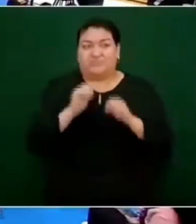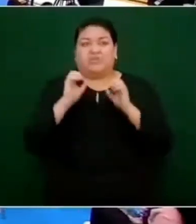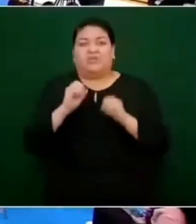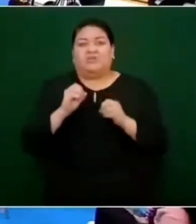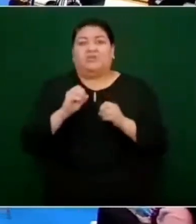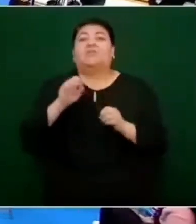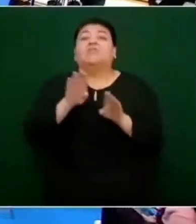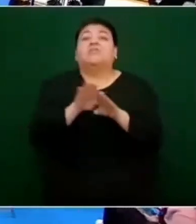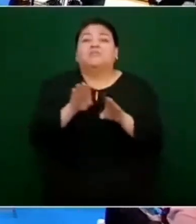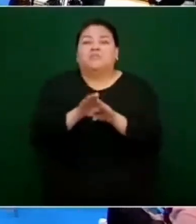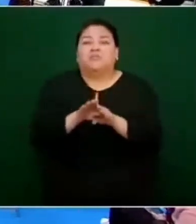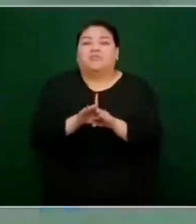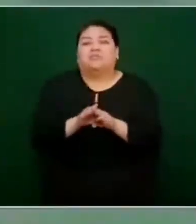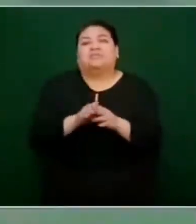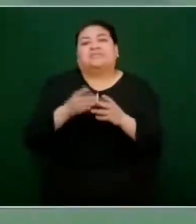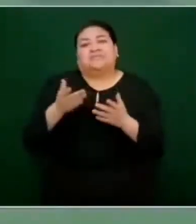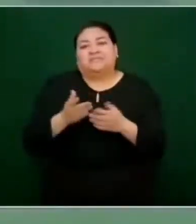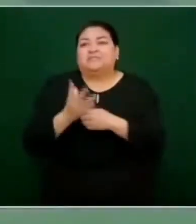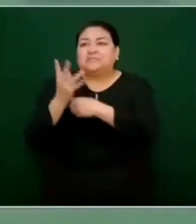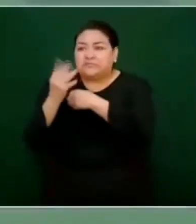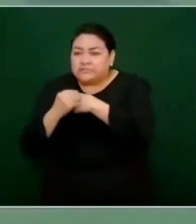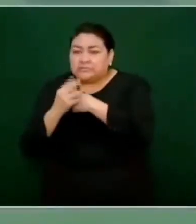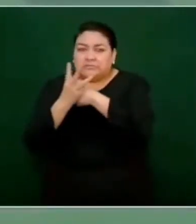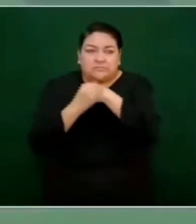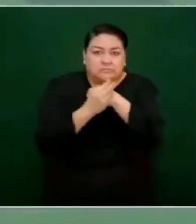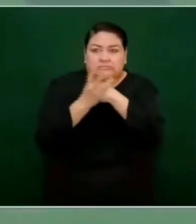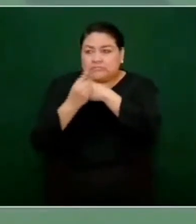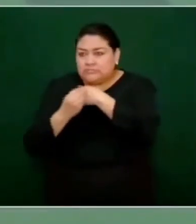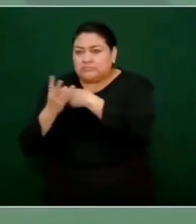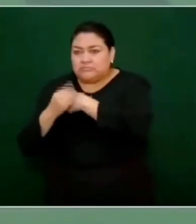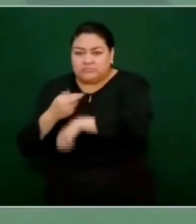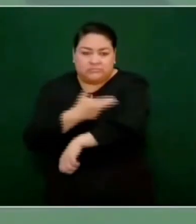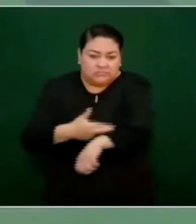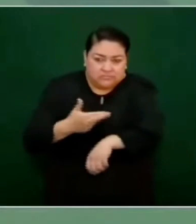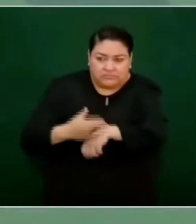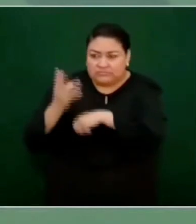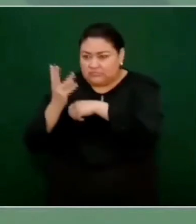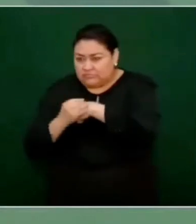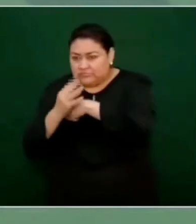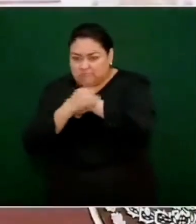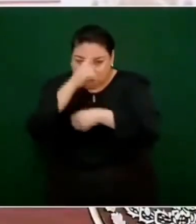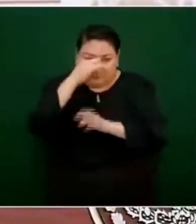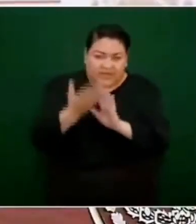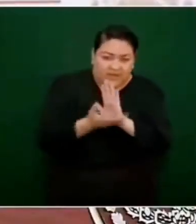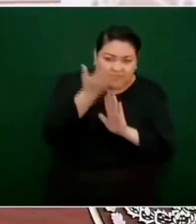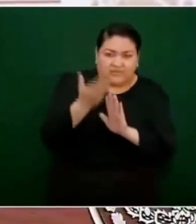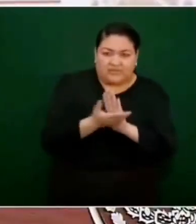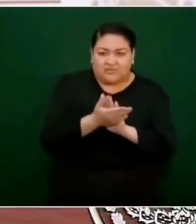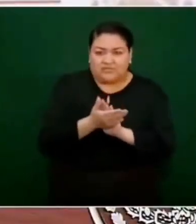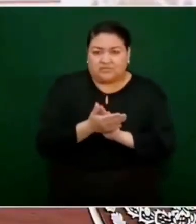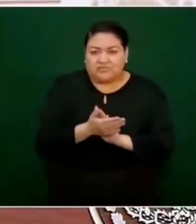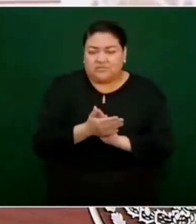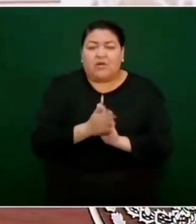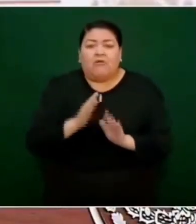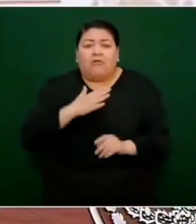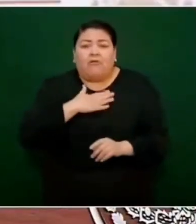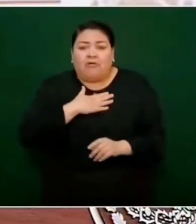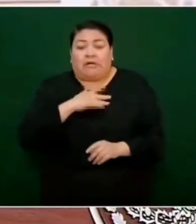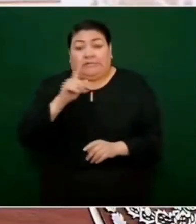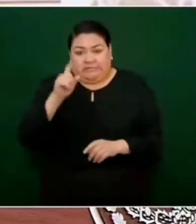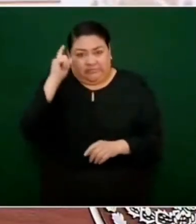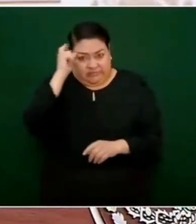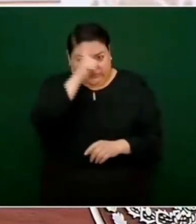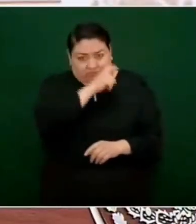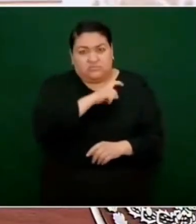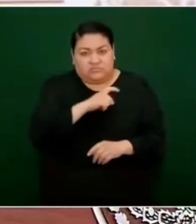Lo más complicado es el derecho de vía, conseguir el derecho de vía. Nosotros nos ha costado